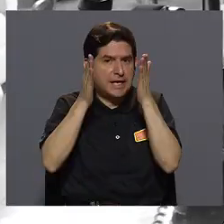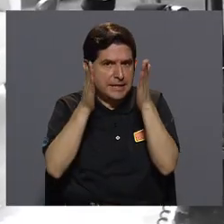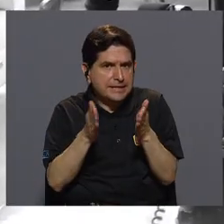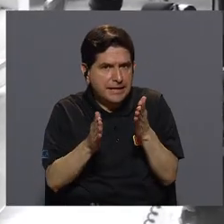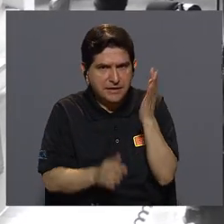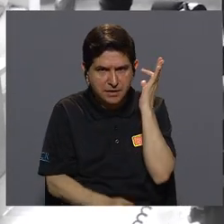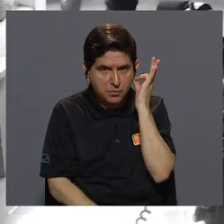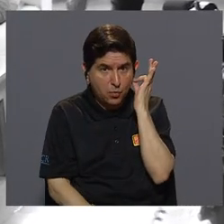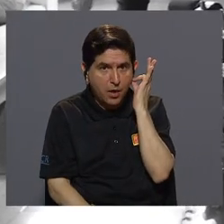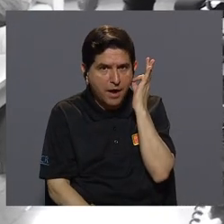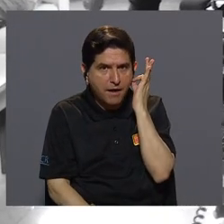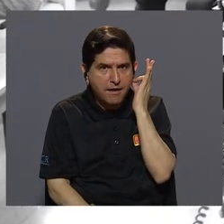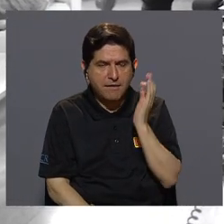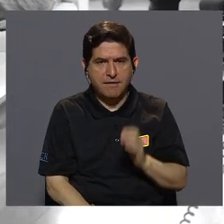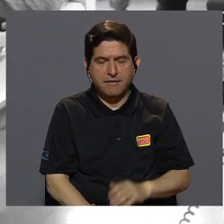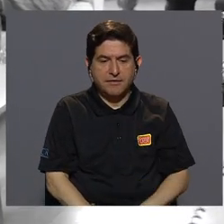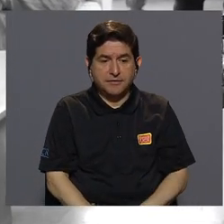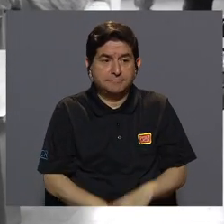indígenas eran